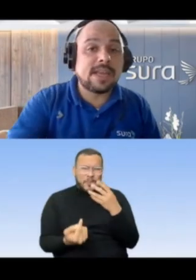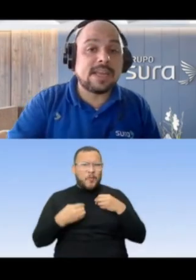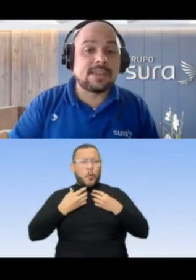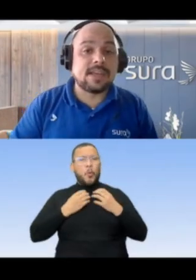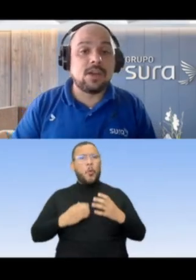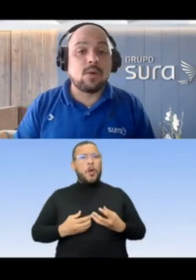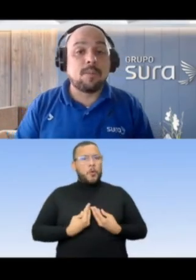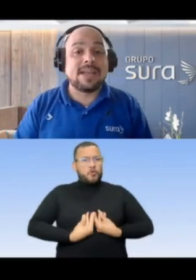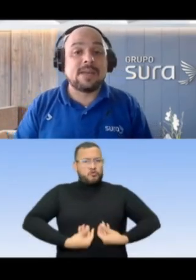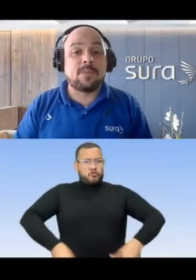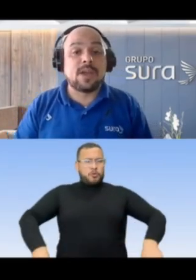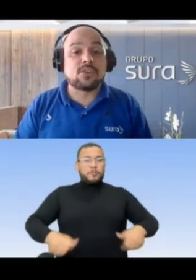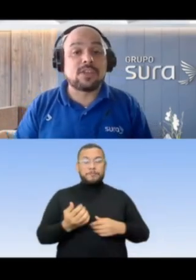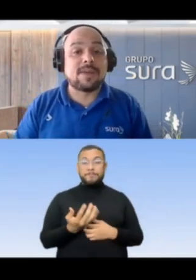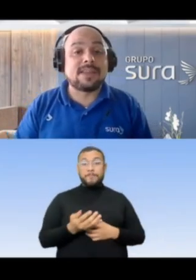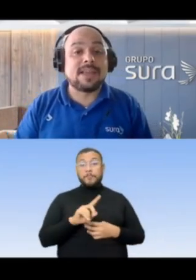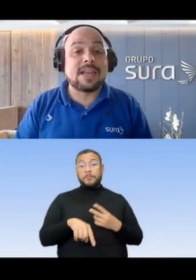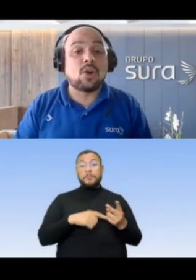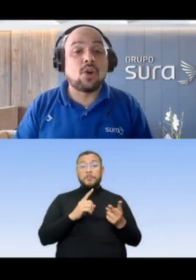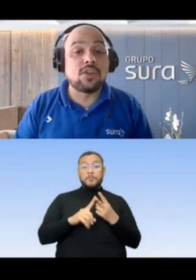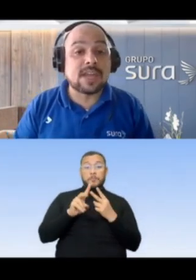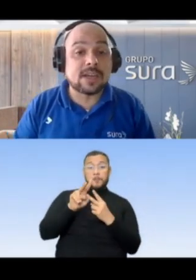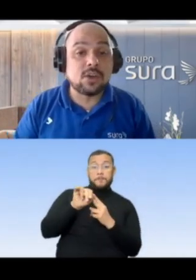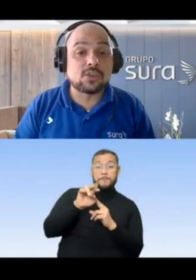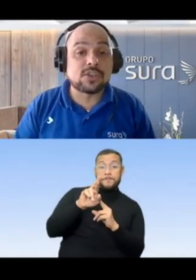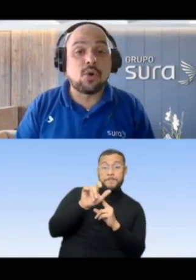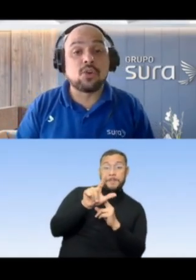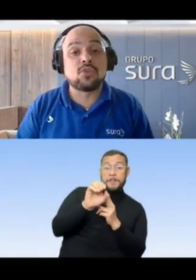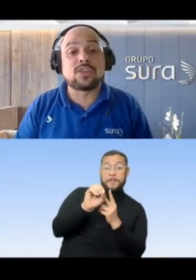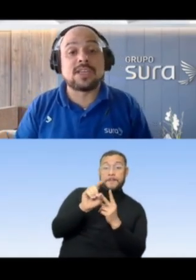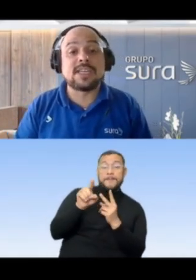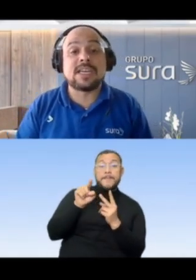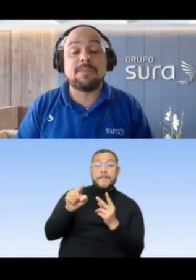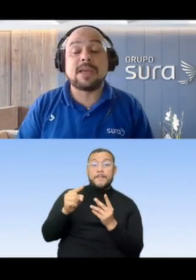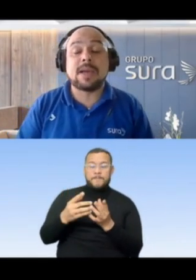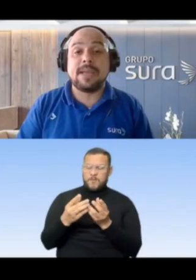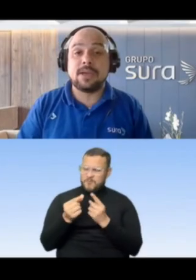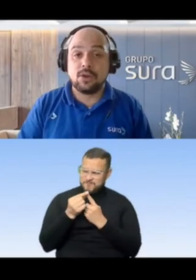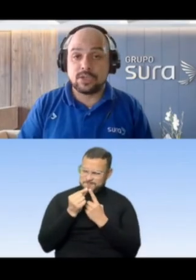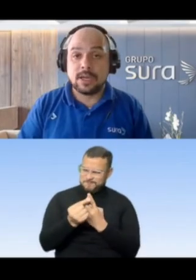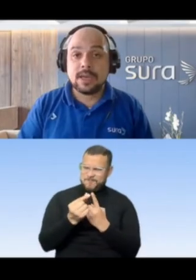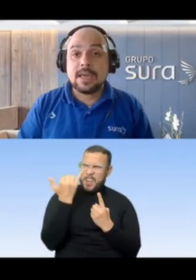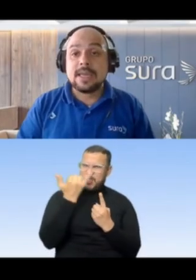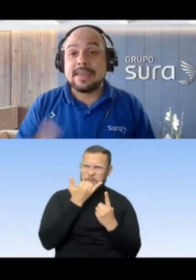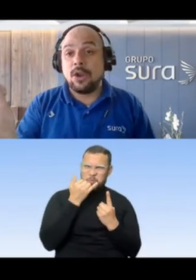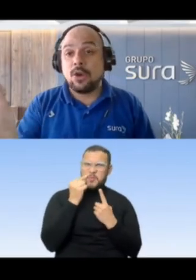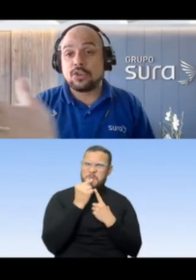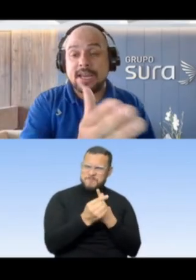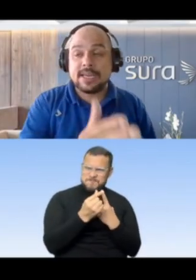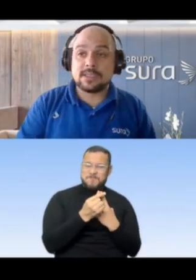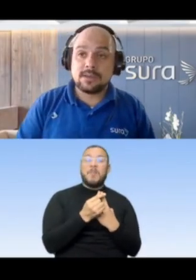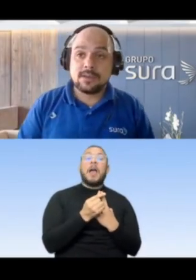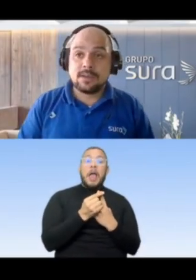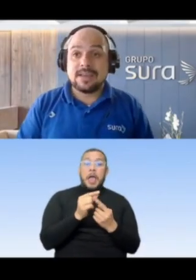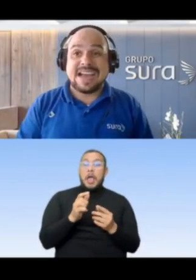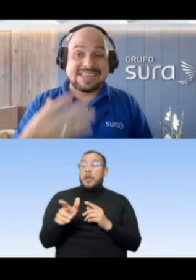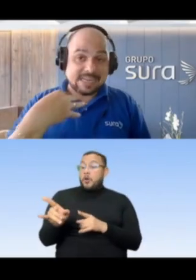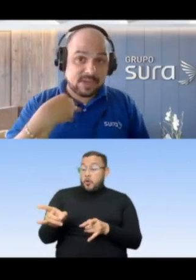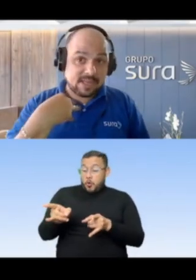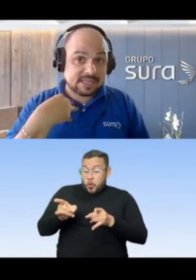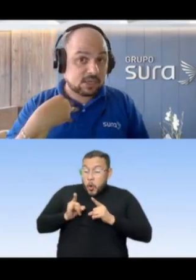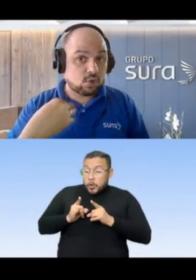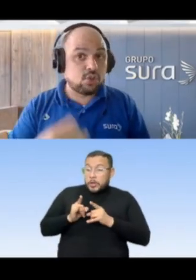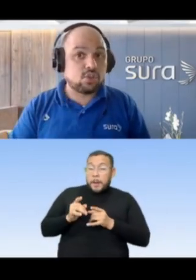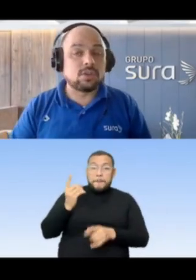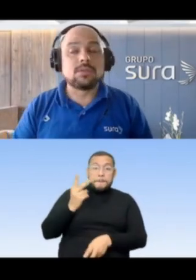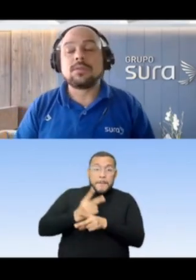si vemos el de nitrilo, manipulación de material contagiosa o sustancia química peligrosa. De los tres,